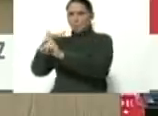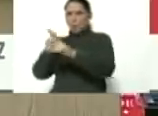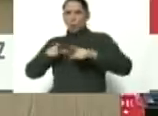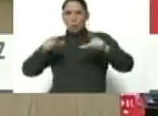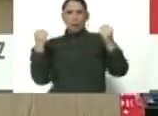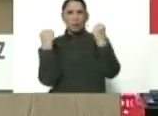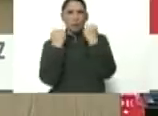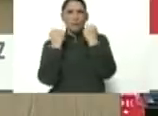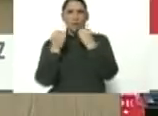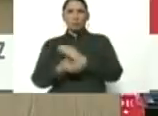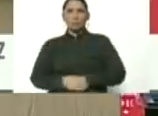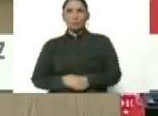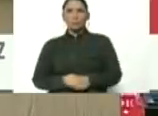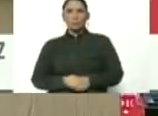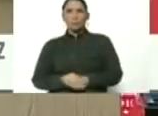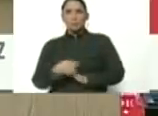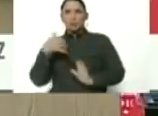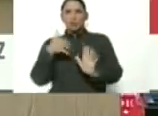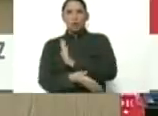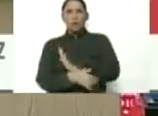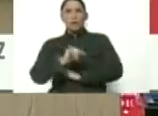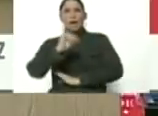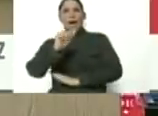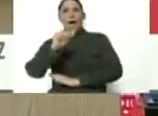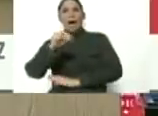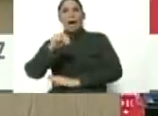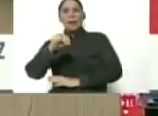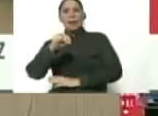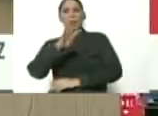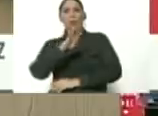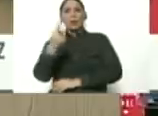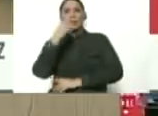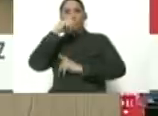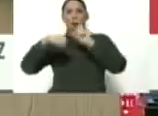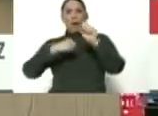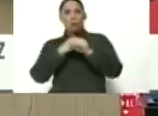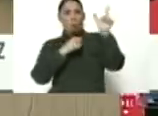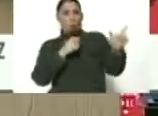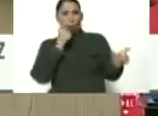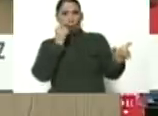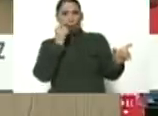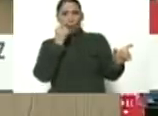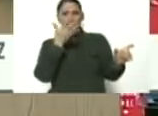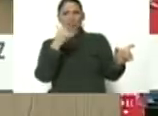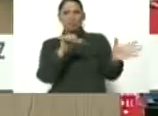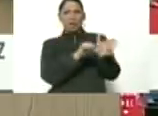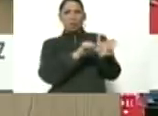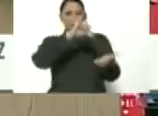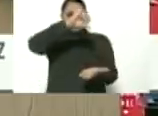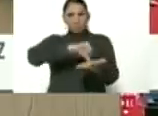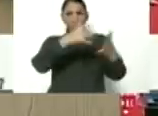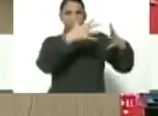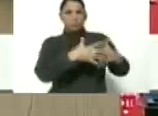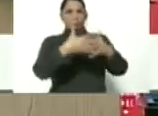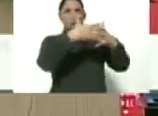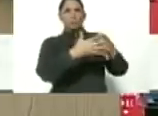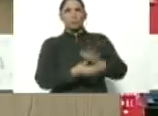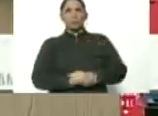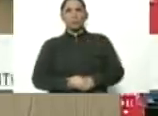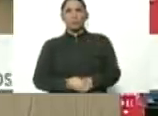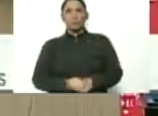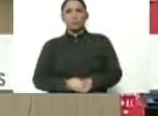confinados. Nos referimos a Iron Berry, de 41 años de edad, originario de Austin,